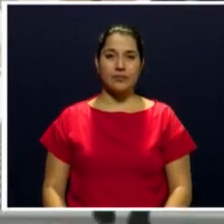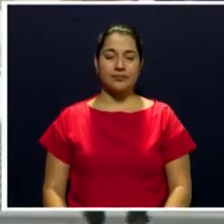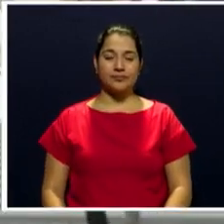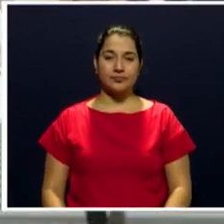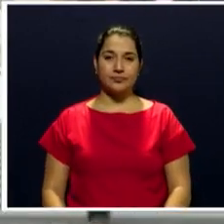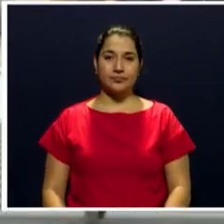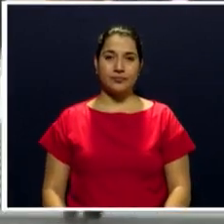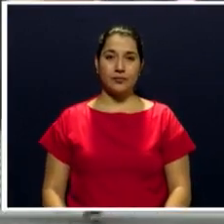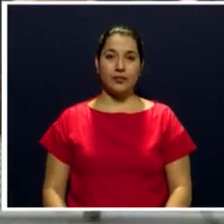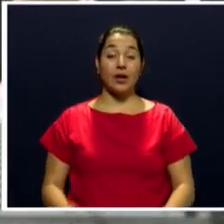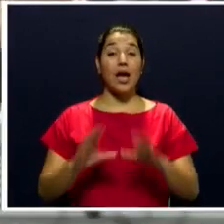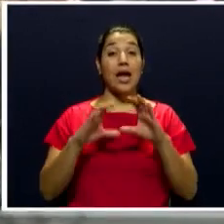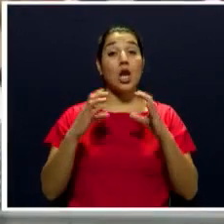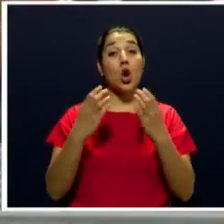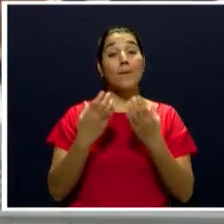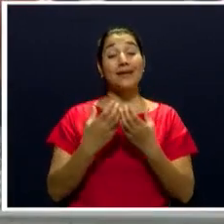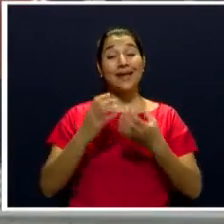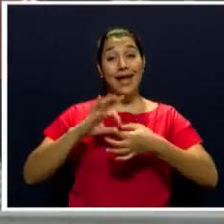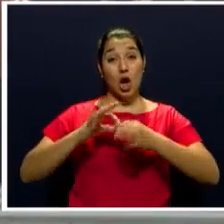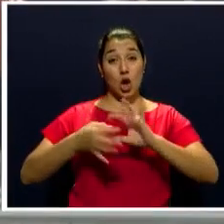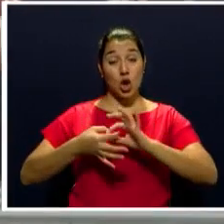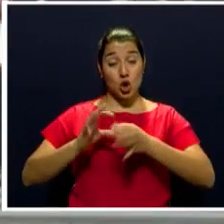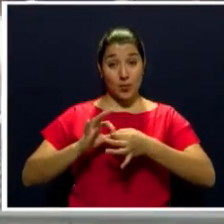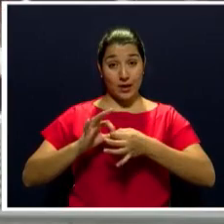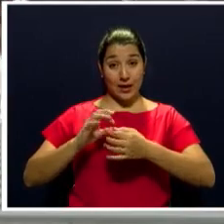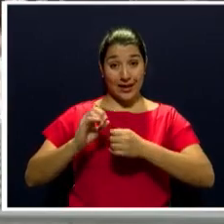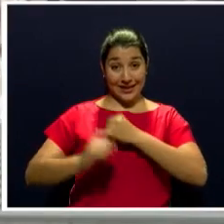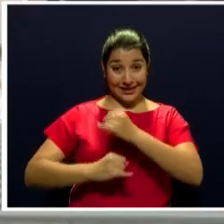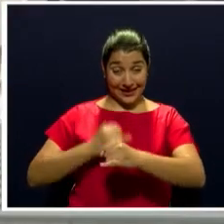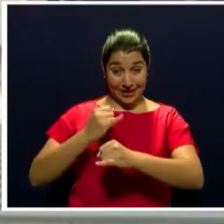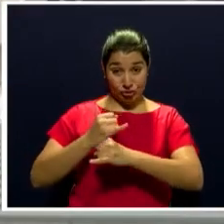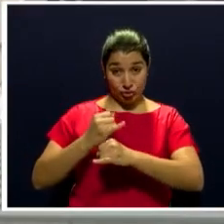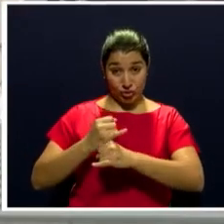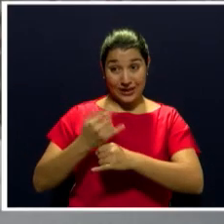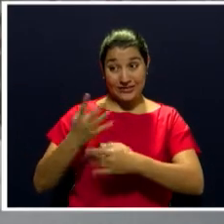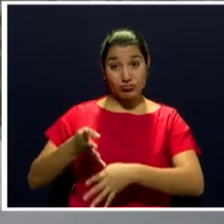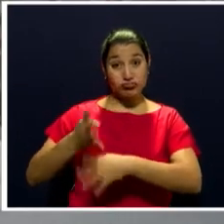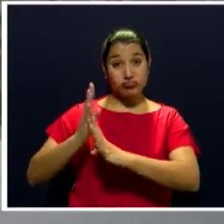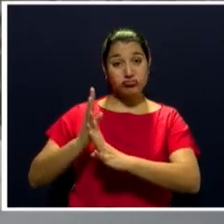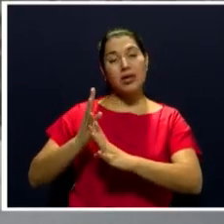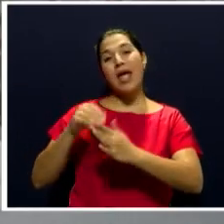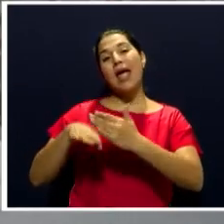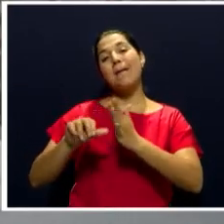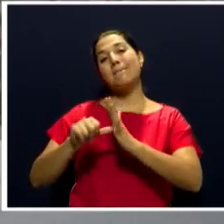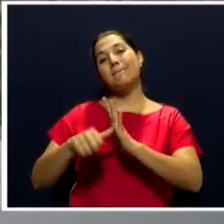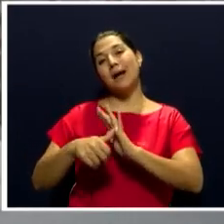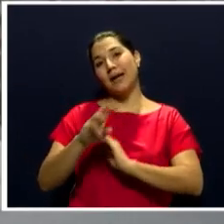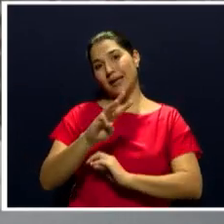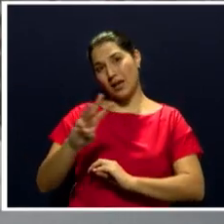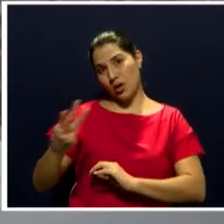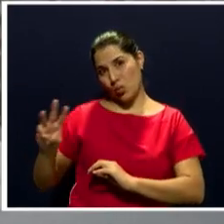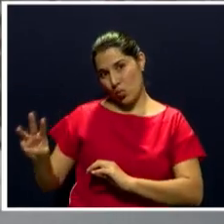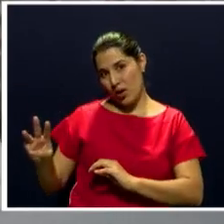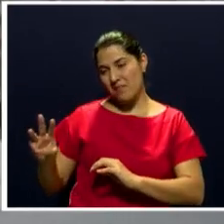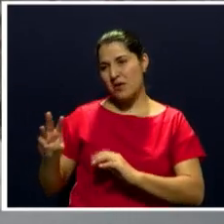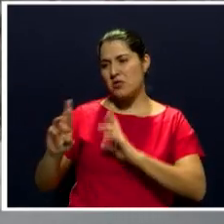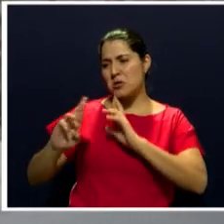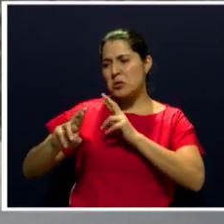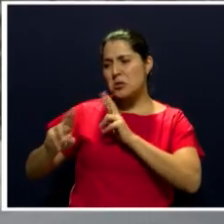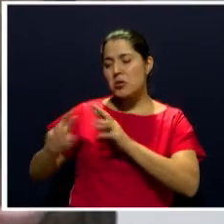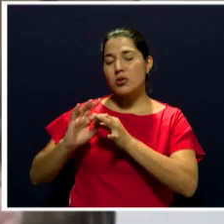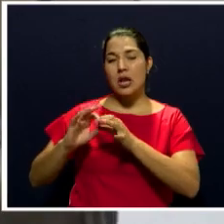Por su parte, el Comité Olímpico Internacional COI publicó en su sitio web una serie de respuestas a lo que dijo eran preguntas frecuentes sobre el